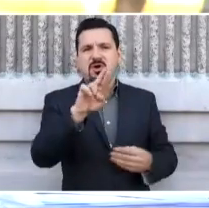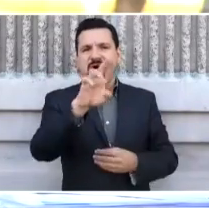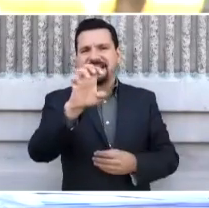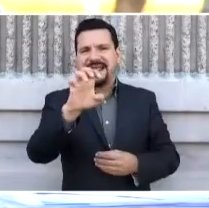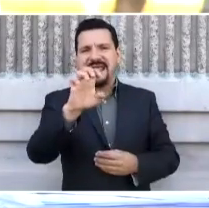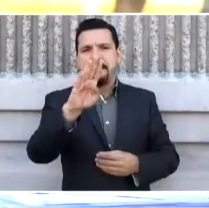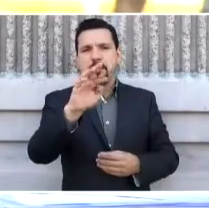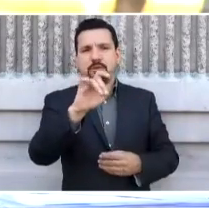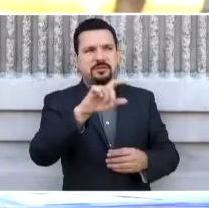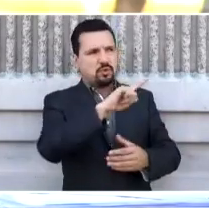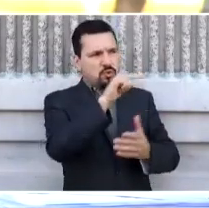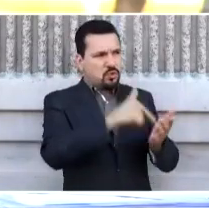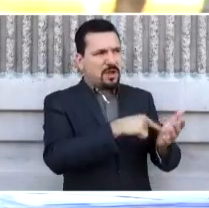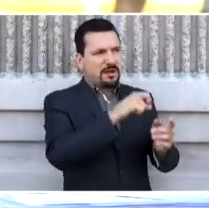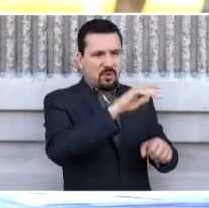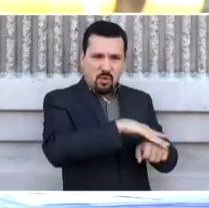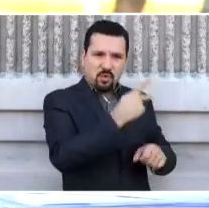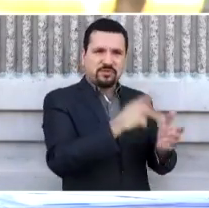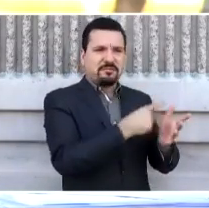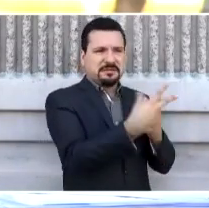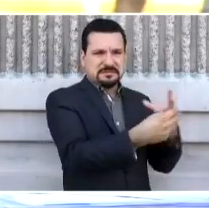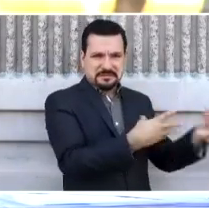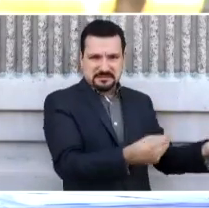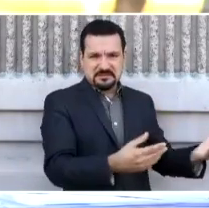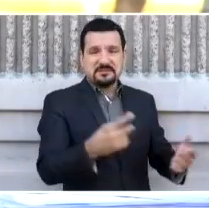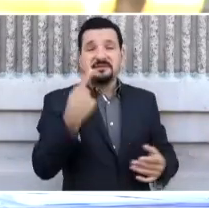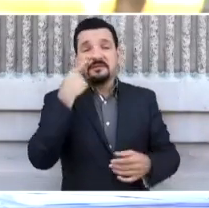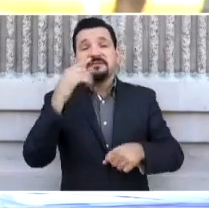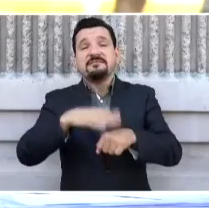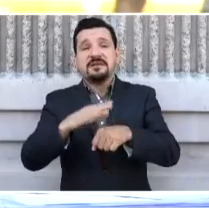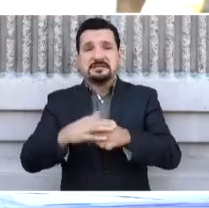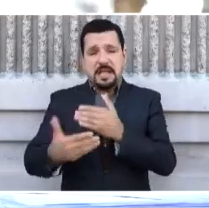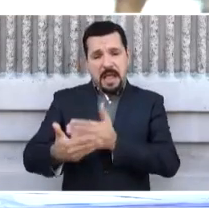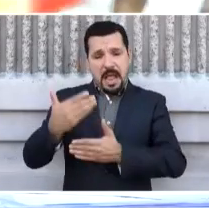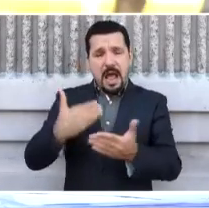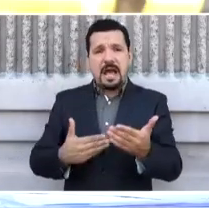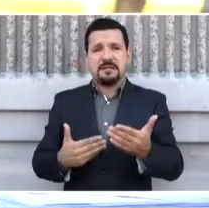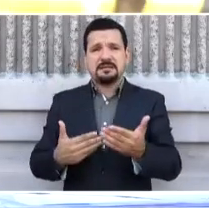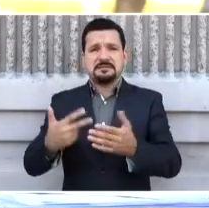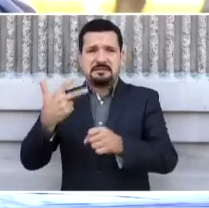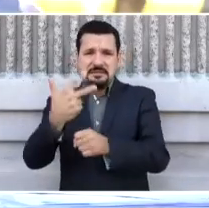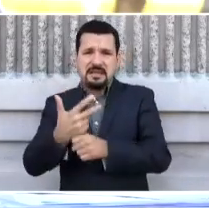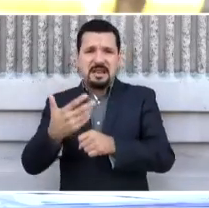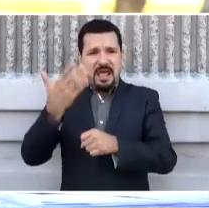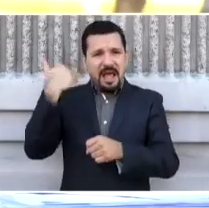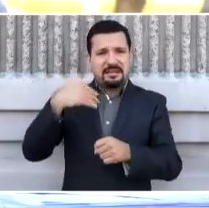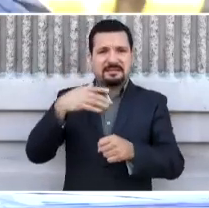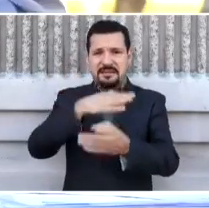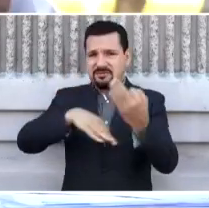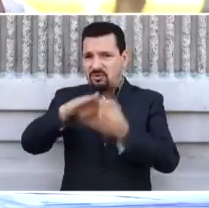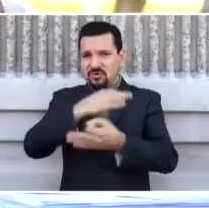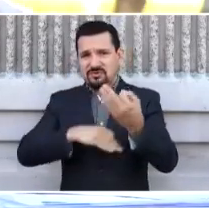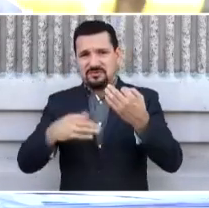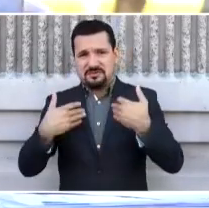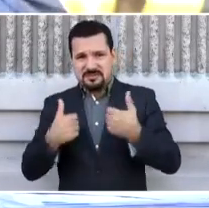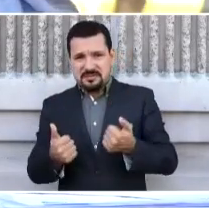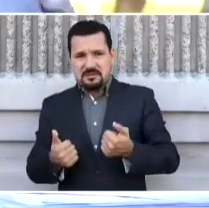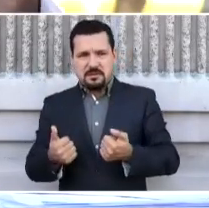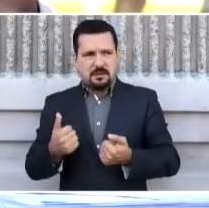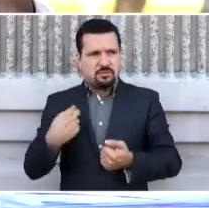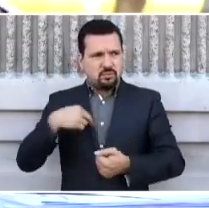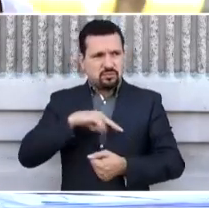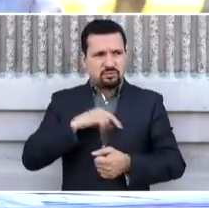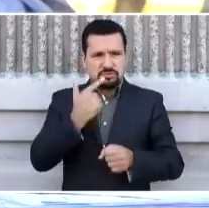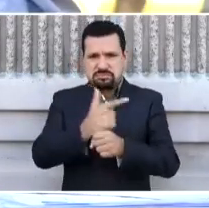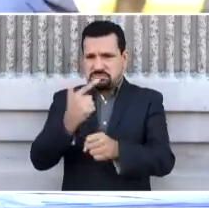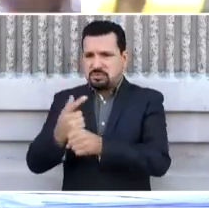Eso lo hemos identificado. Muchachos, antes de que la comunidad se entere, antes de que los medios se enteren, usualmente identificamos dónde tenemos dengue, dónde